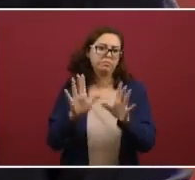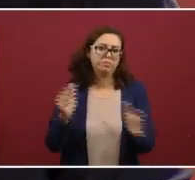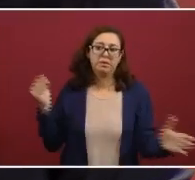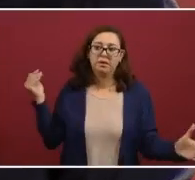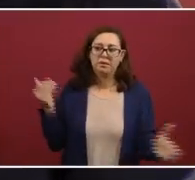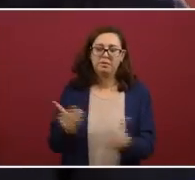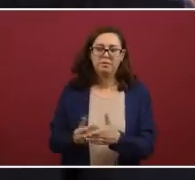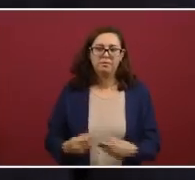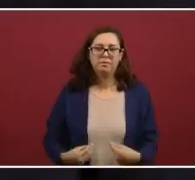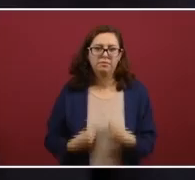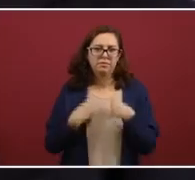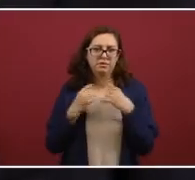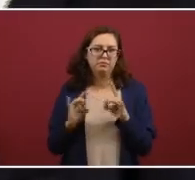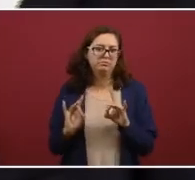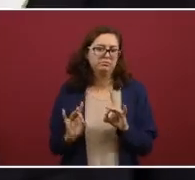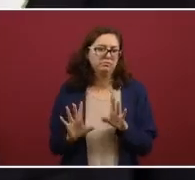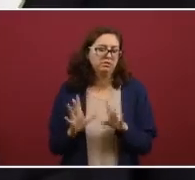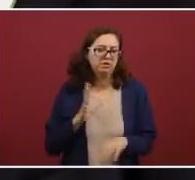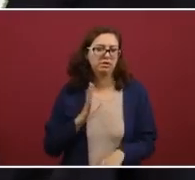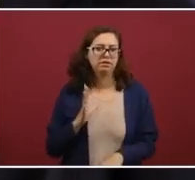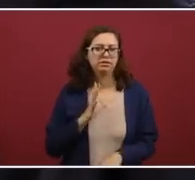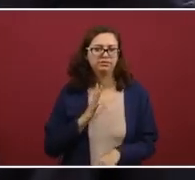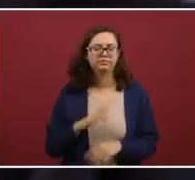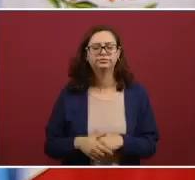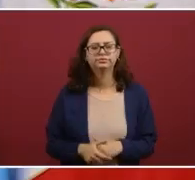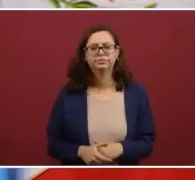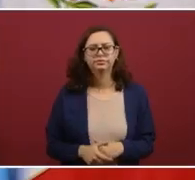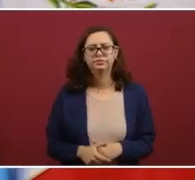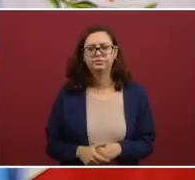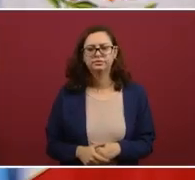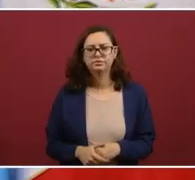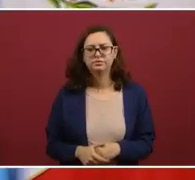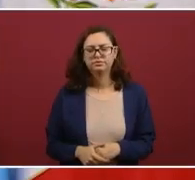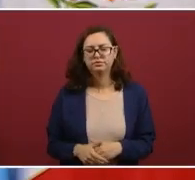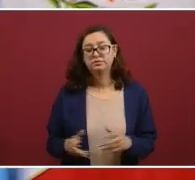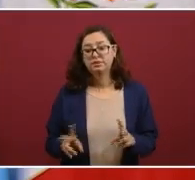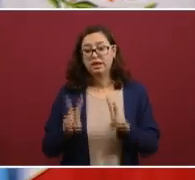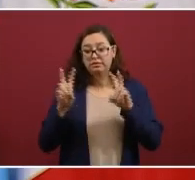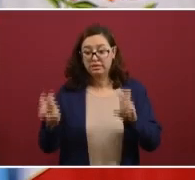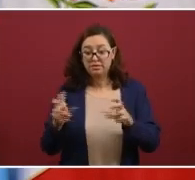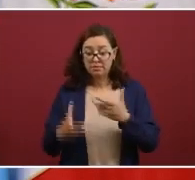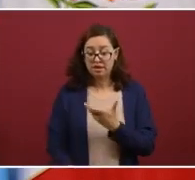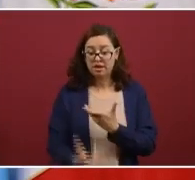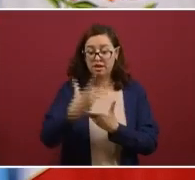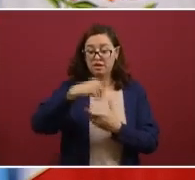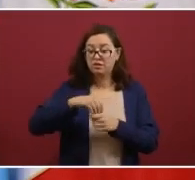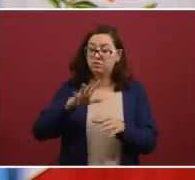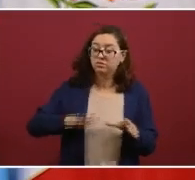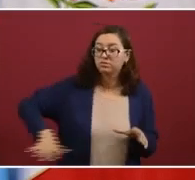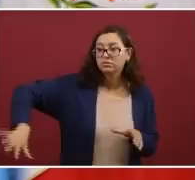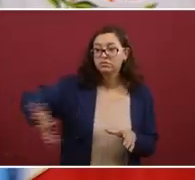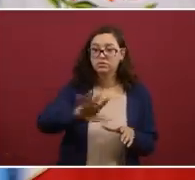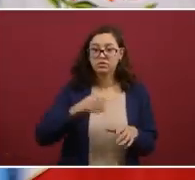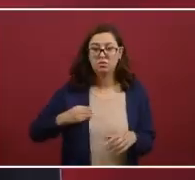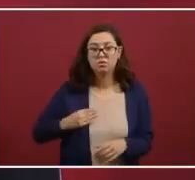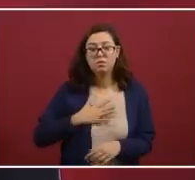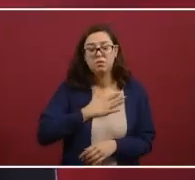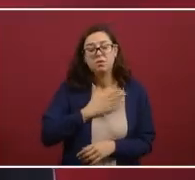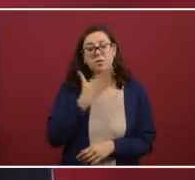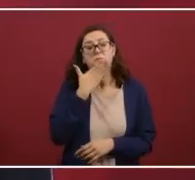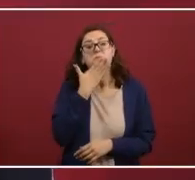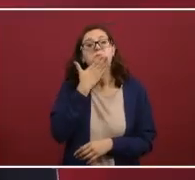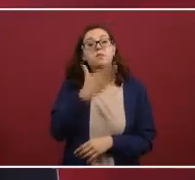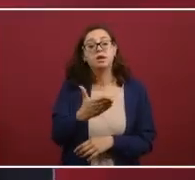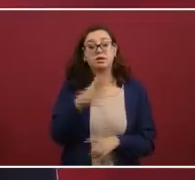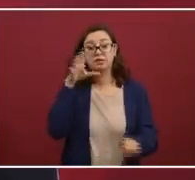vida. Sabemos que para alcanzar las metas de inclusión y bienestar social que este gobierno se ha